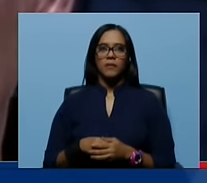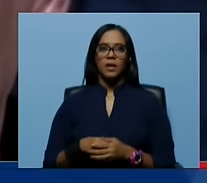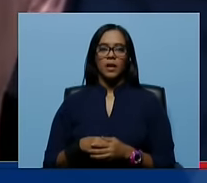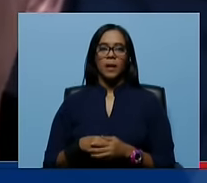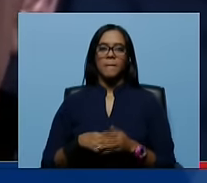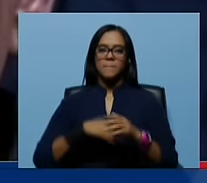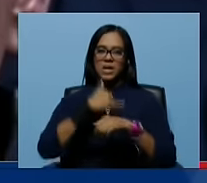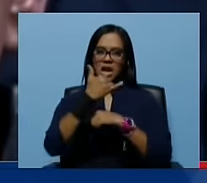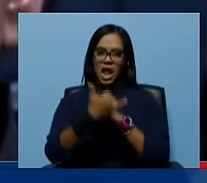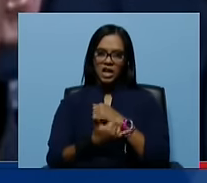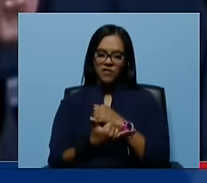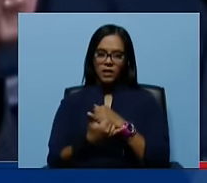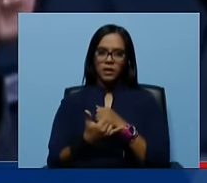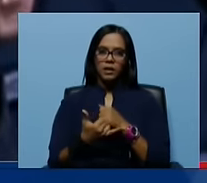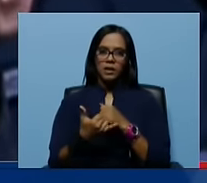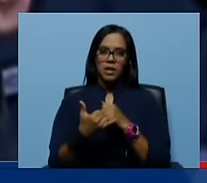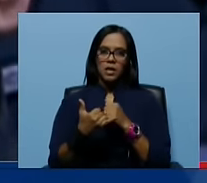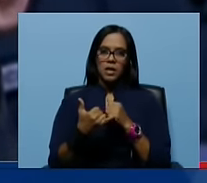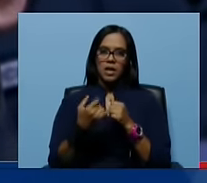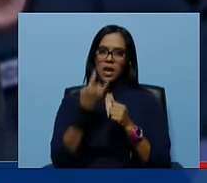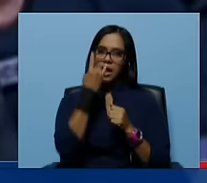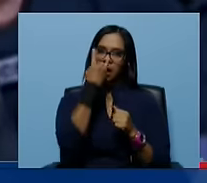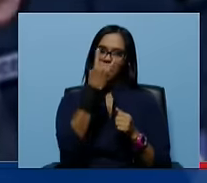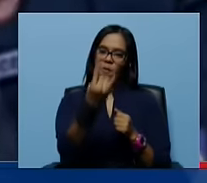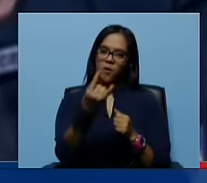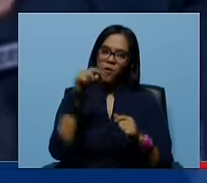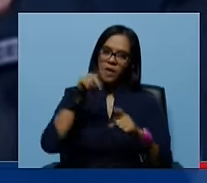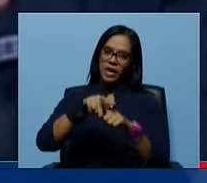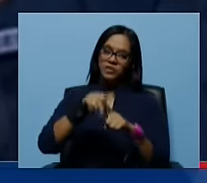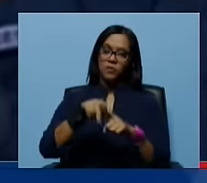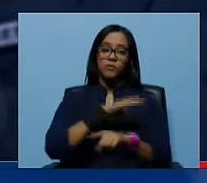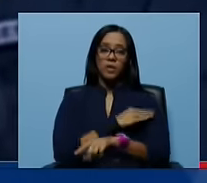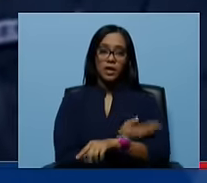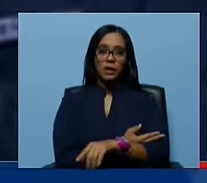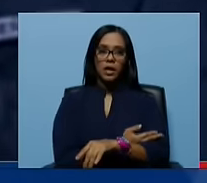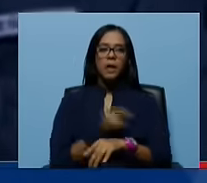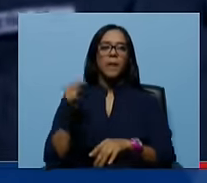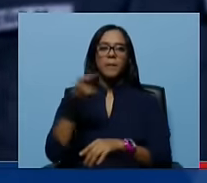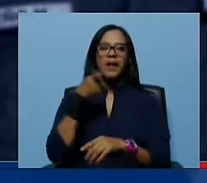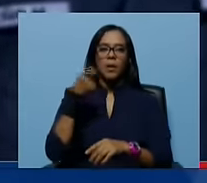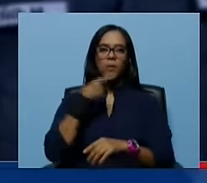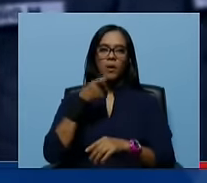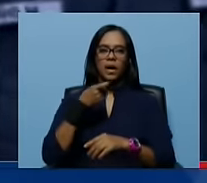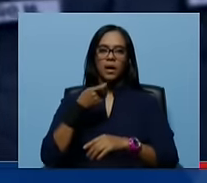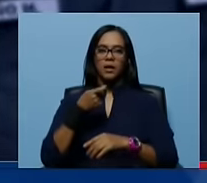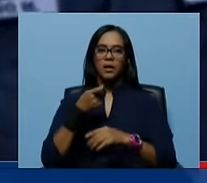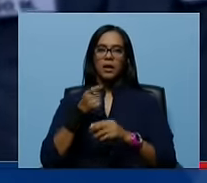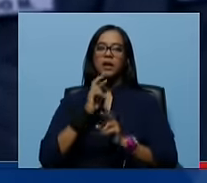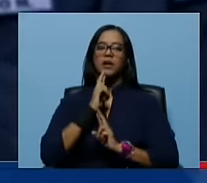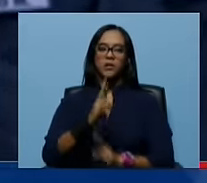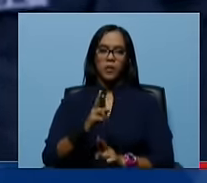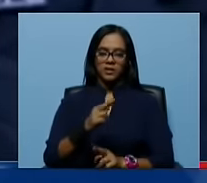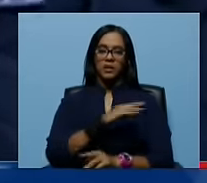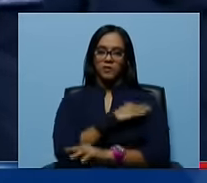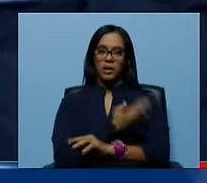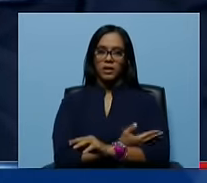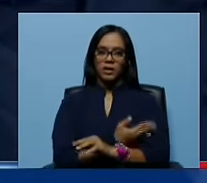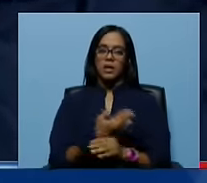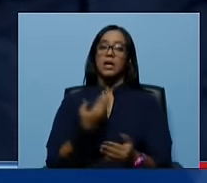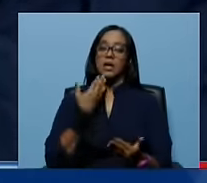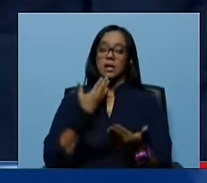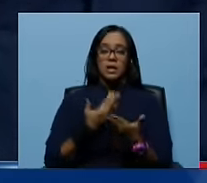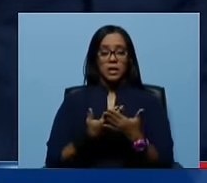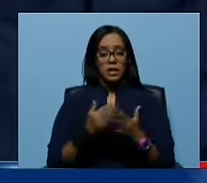Planifican la provocación extrema para buscar conductas extremas. Afortunadamente, la Guardia Nacional